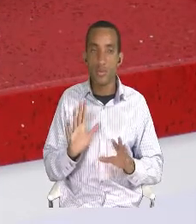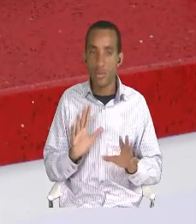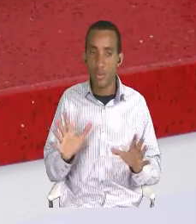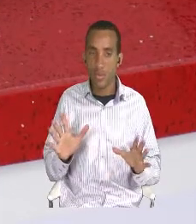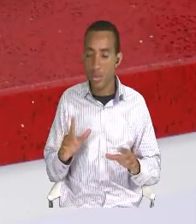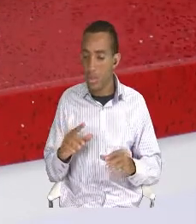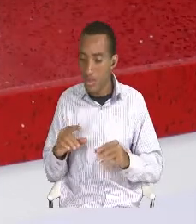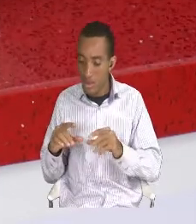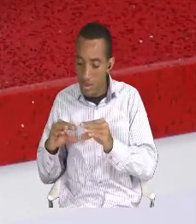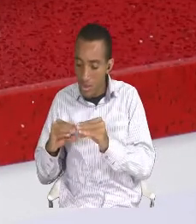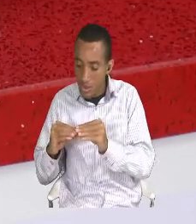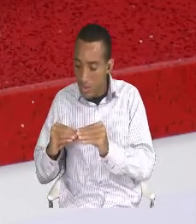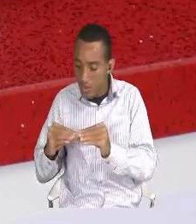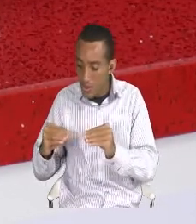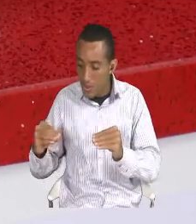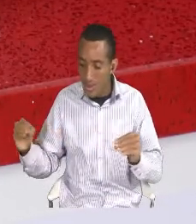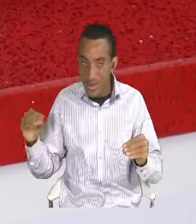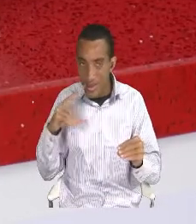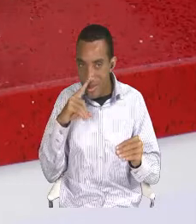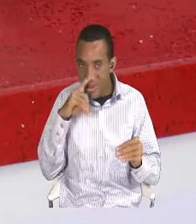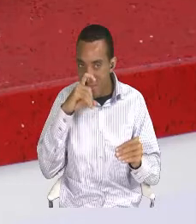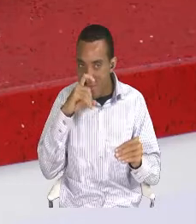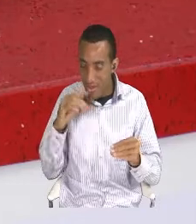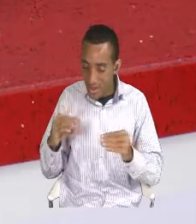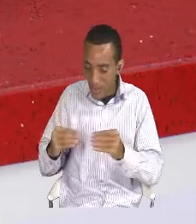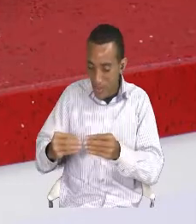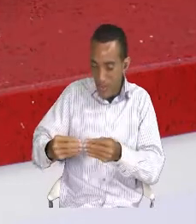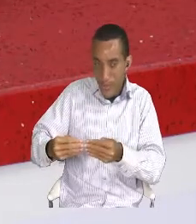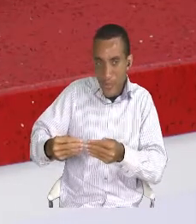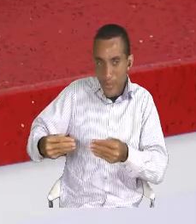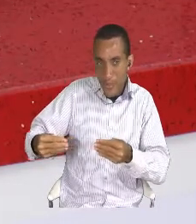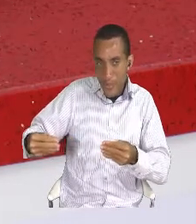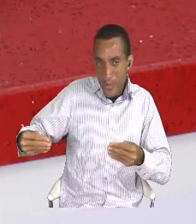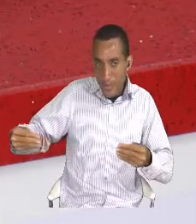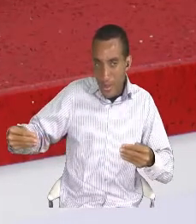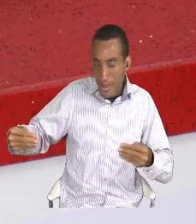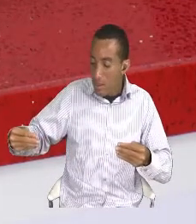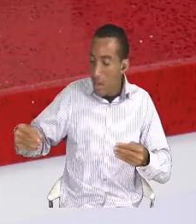ok. Es darle la vuelta al lomo. Perfecto. Y tiene 2 palillitos ahí